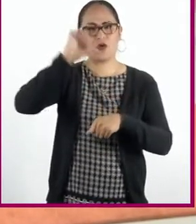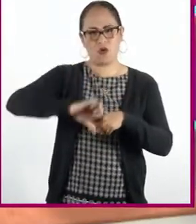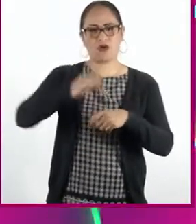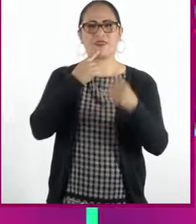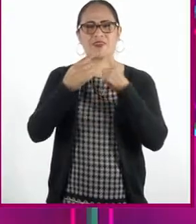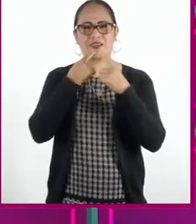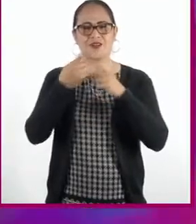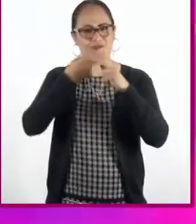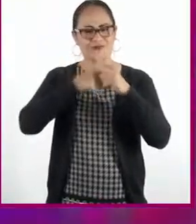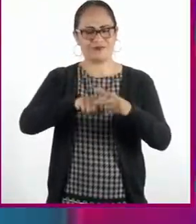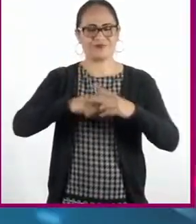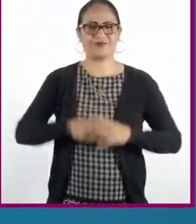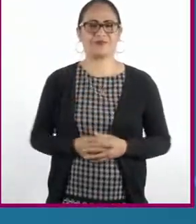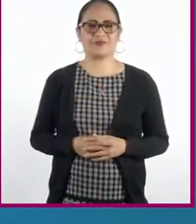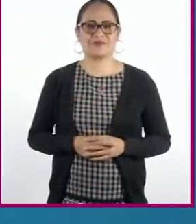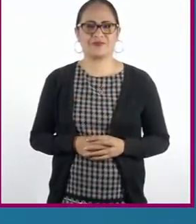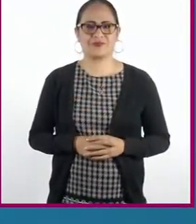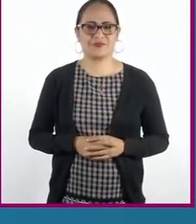¡Comenzamos!